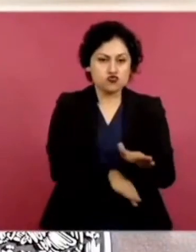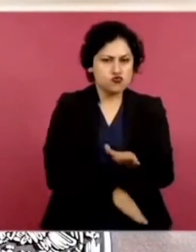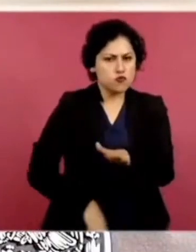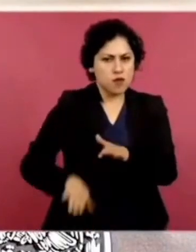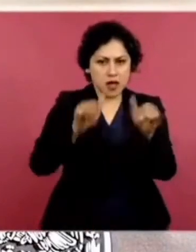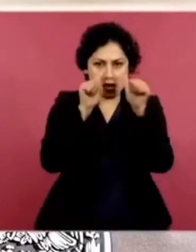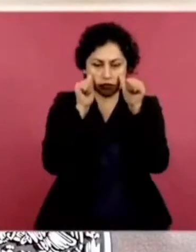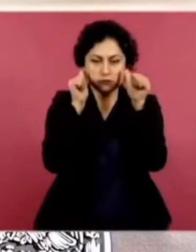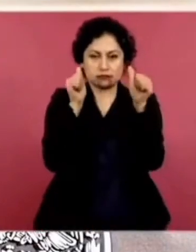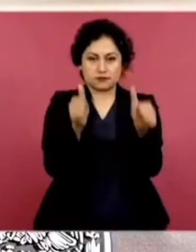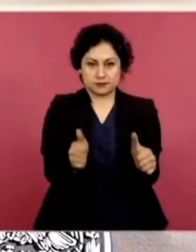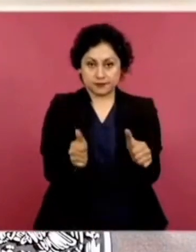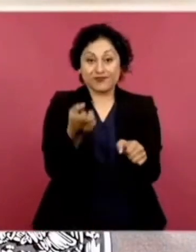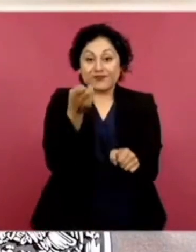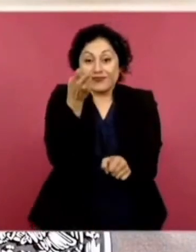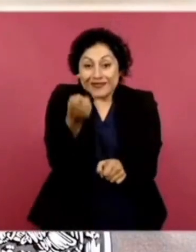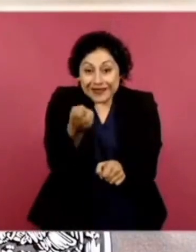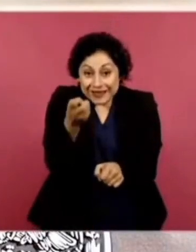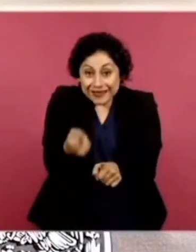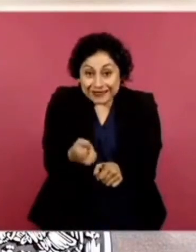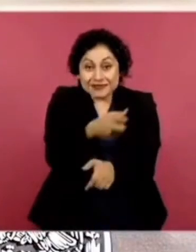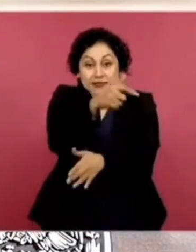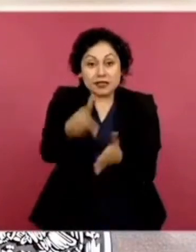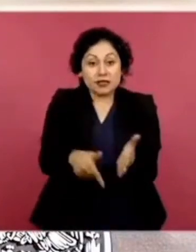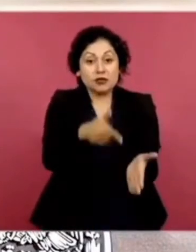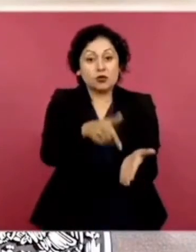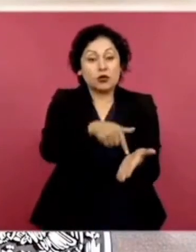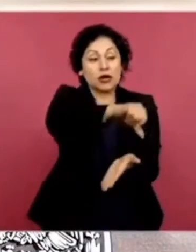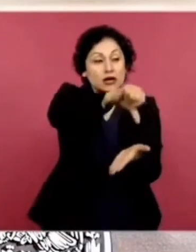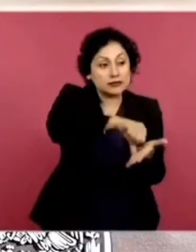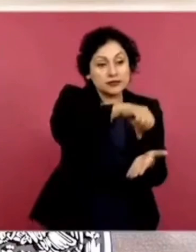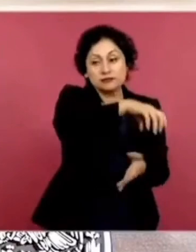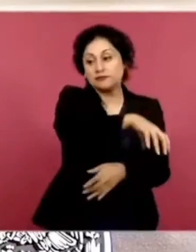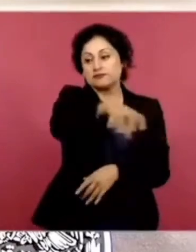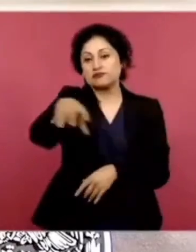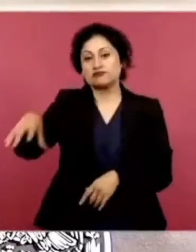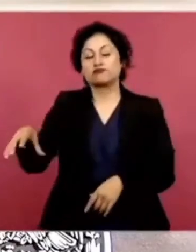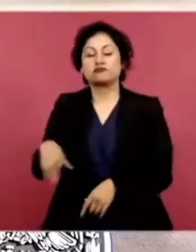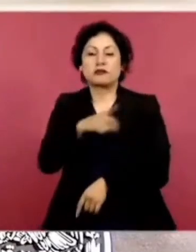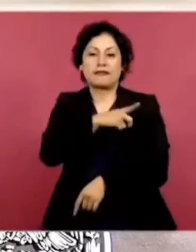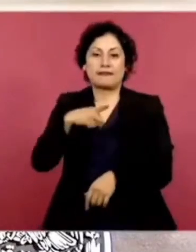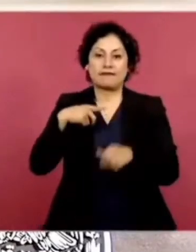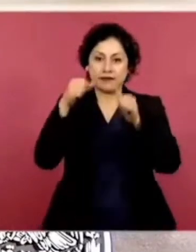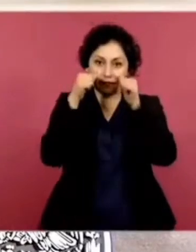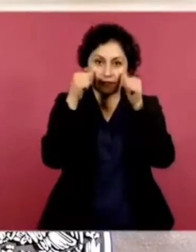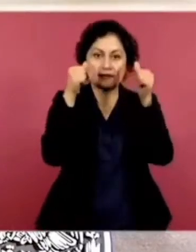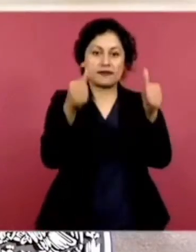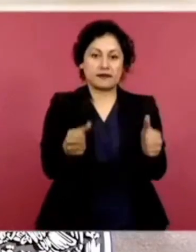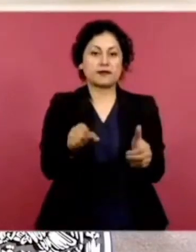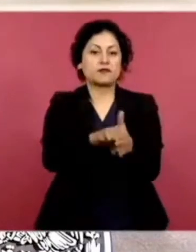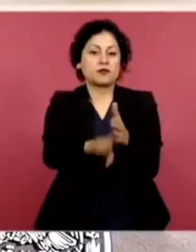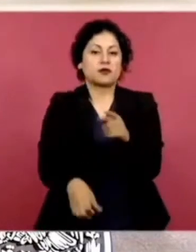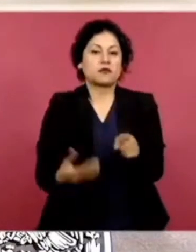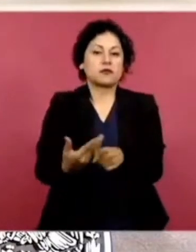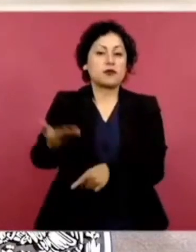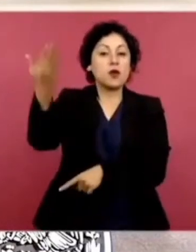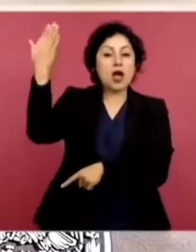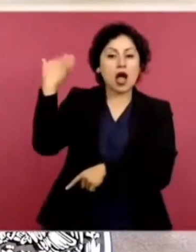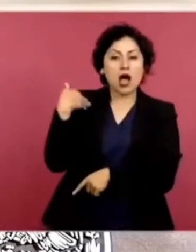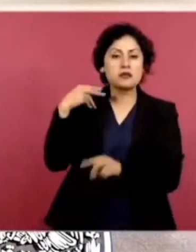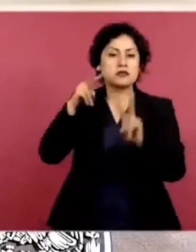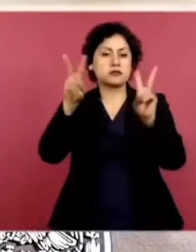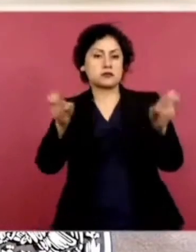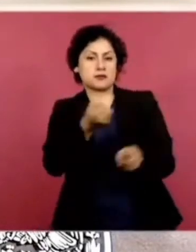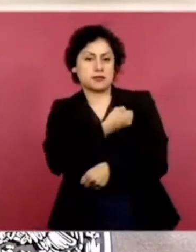donde tenemos que concentrar este modelo preventivo, romper esa dinámica del seguro popular que planteaba que toda la parte